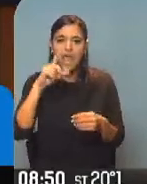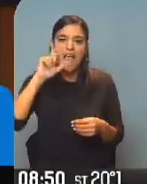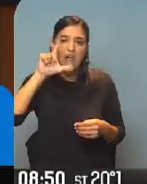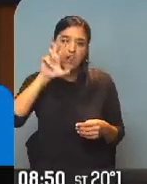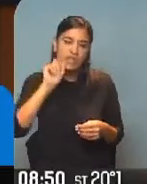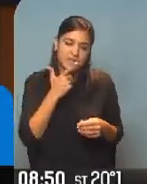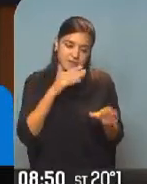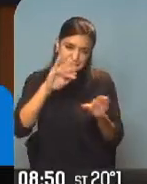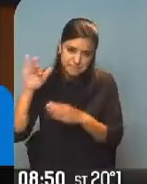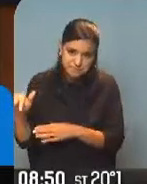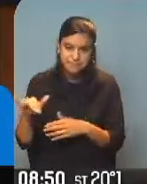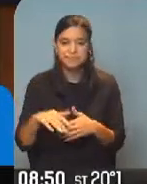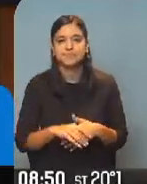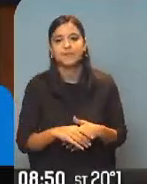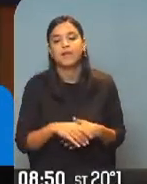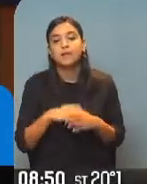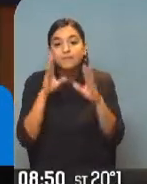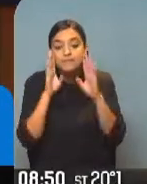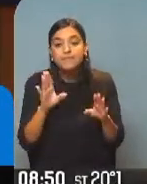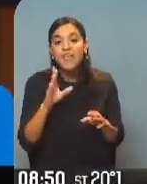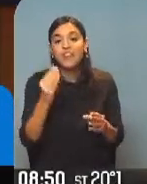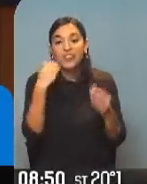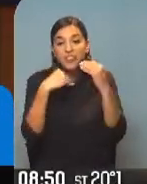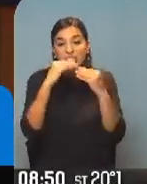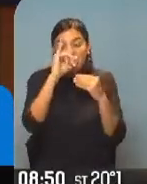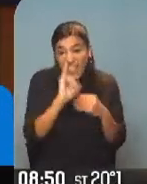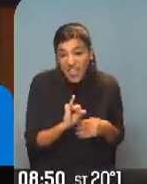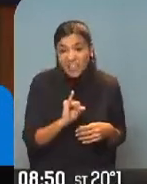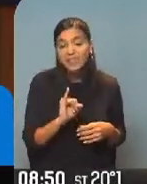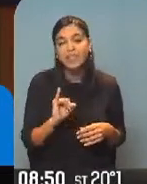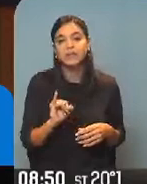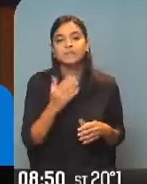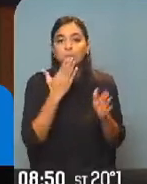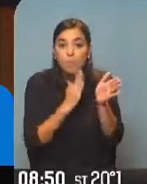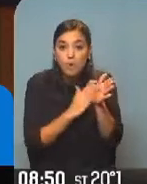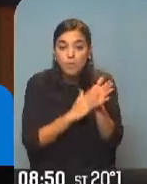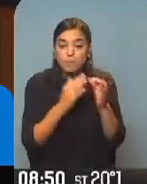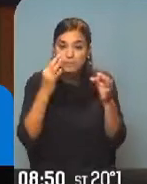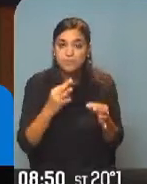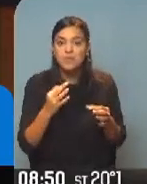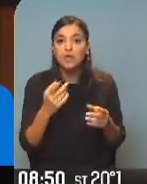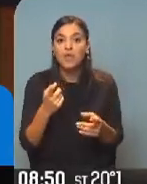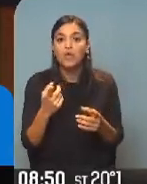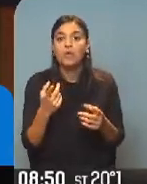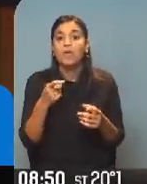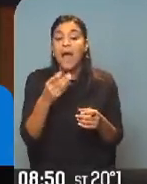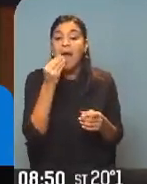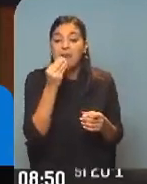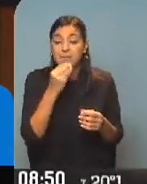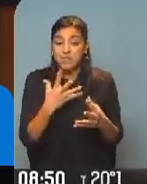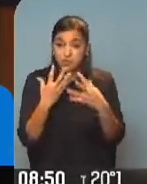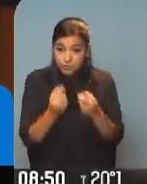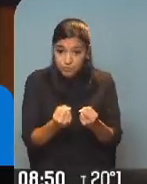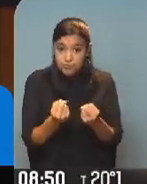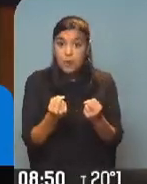consume en las fiestas con respecto a las dietas lo único que está aprobado es que una alimentación saludable funciona y es lo que permite